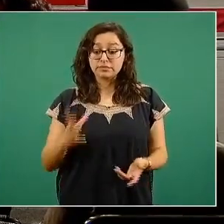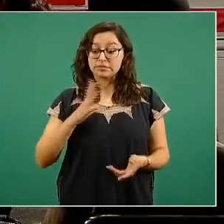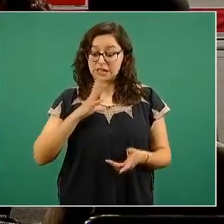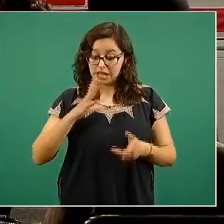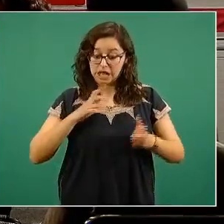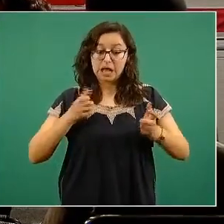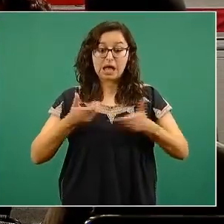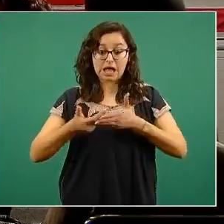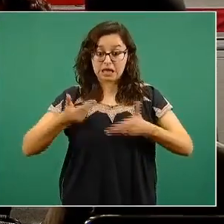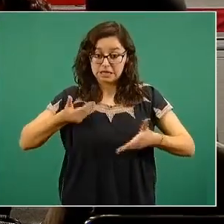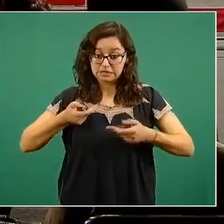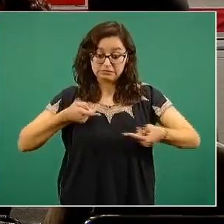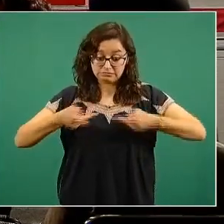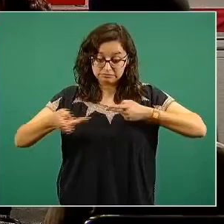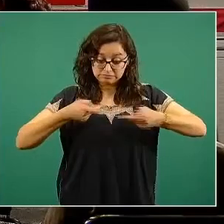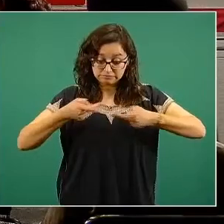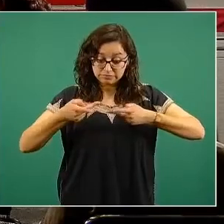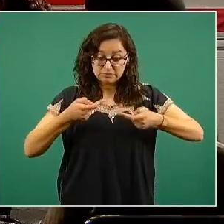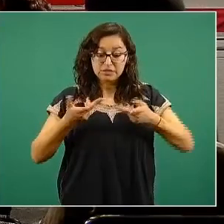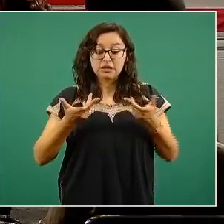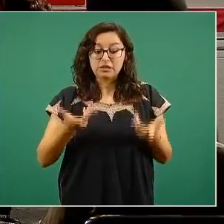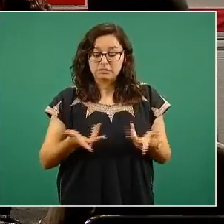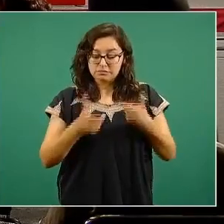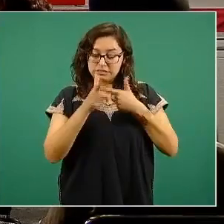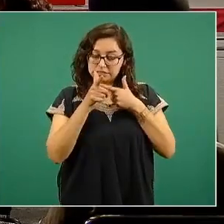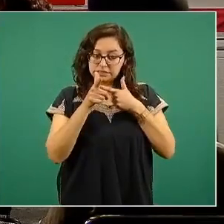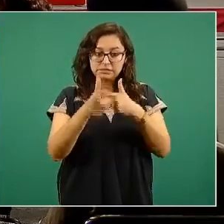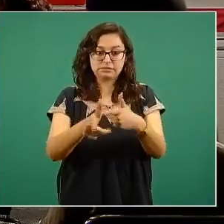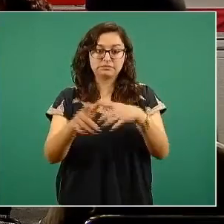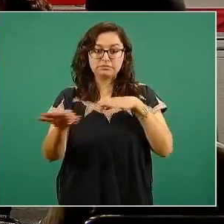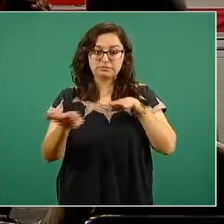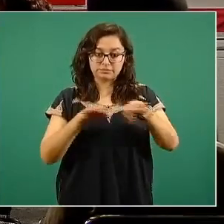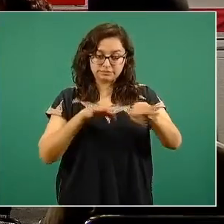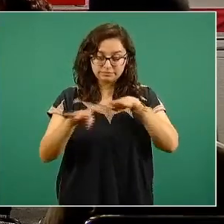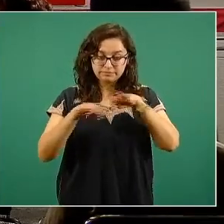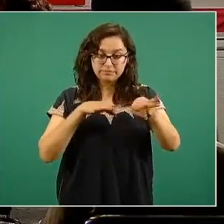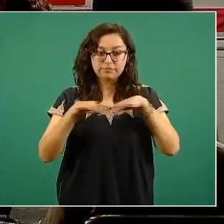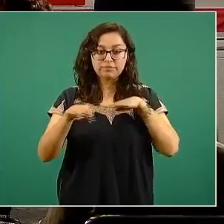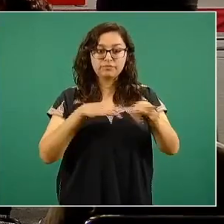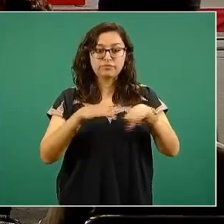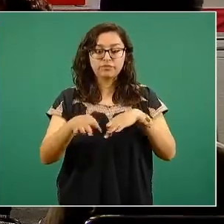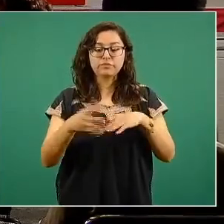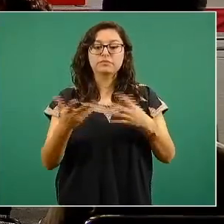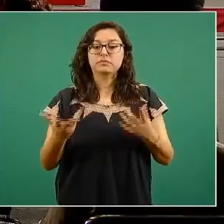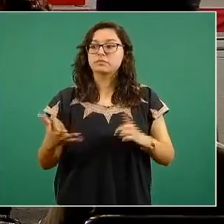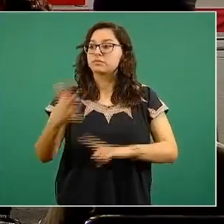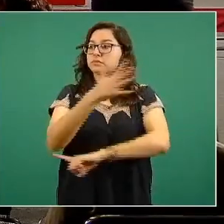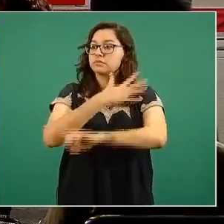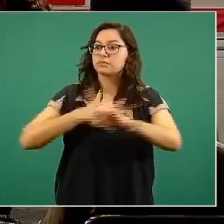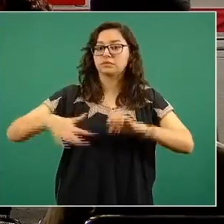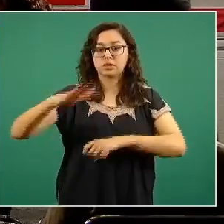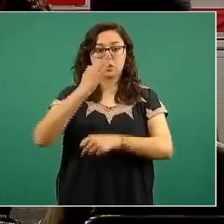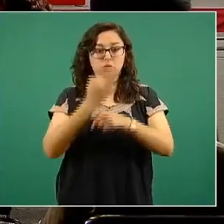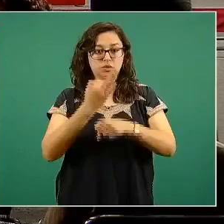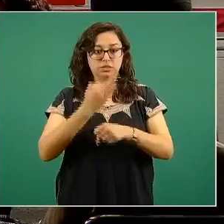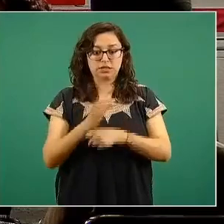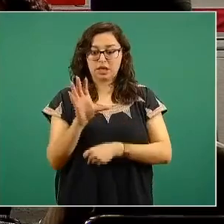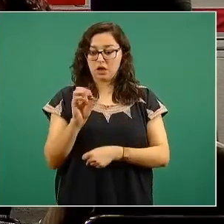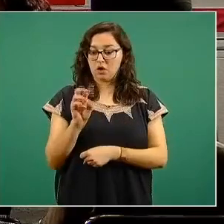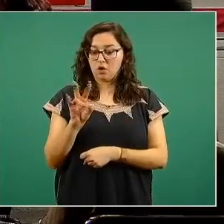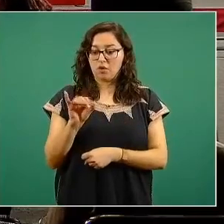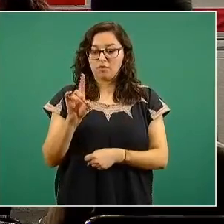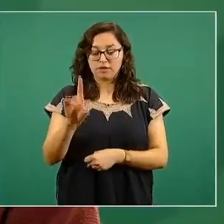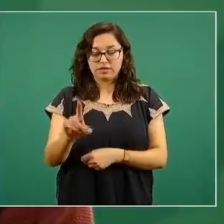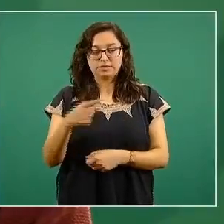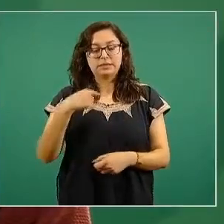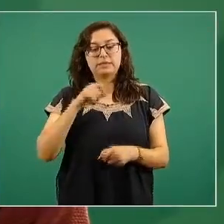lineamiento precisamente sobre continuidad de operación en la atención médica en el contexto de la epidemia de COVID, y con base en